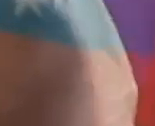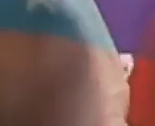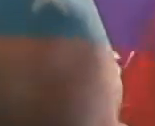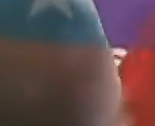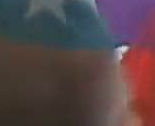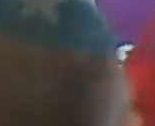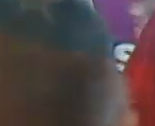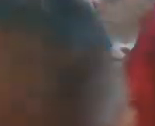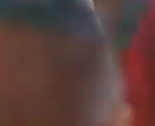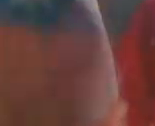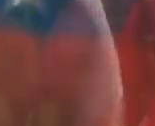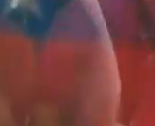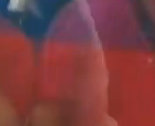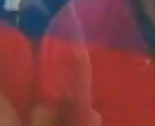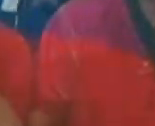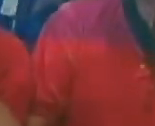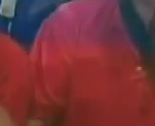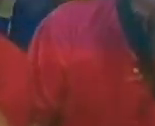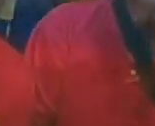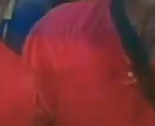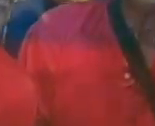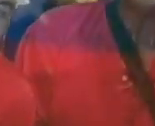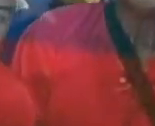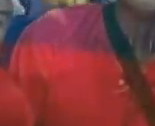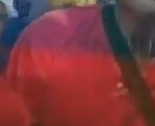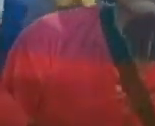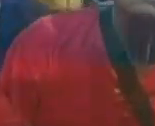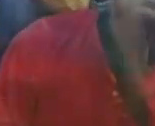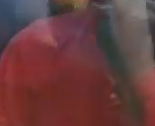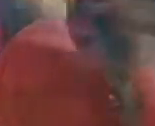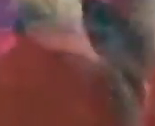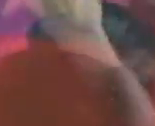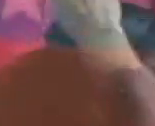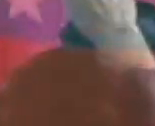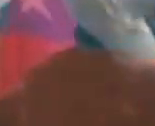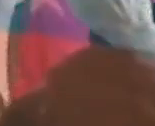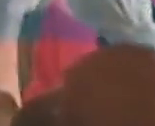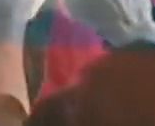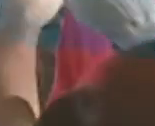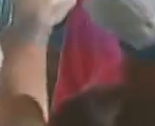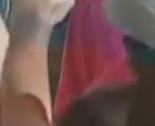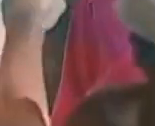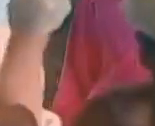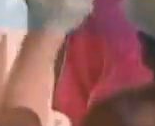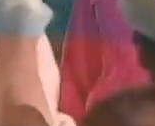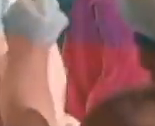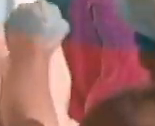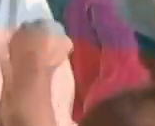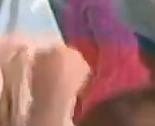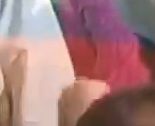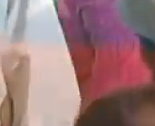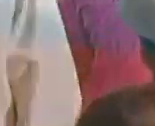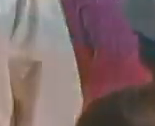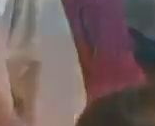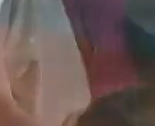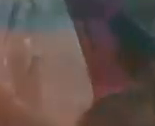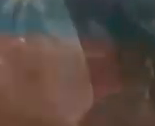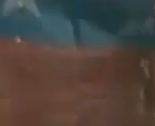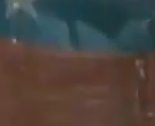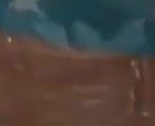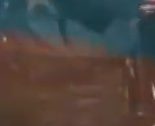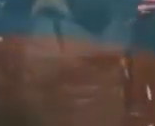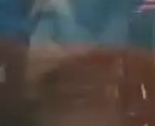exigió mayor compromiso para ir a un proceso de renovación y convertir la industria petrolera en una empresa socialista y